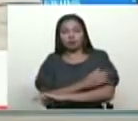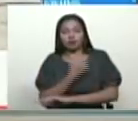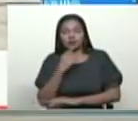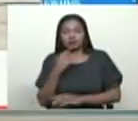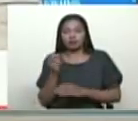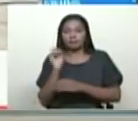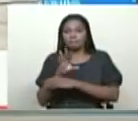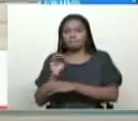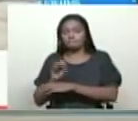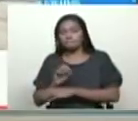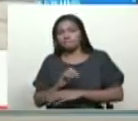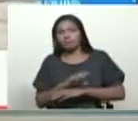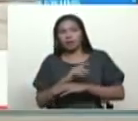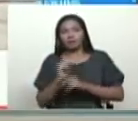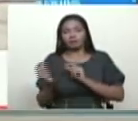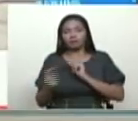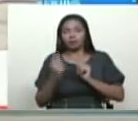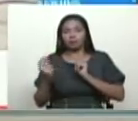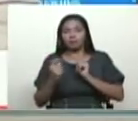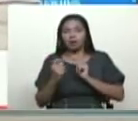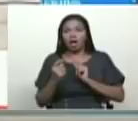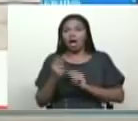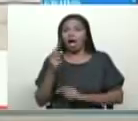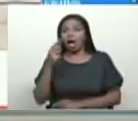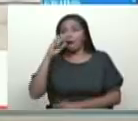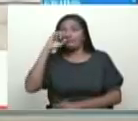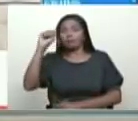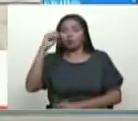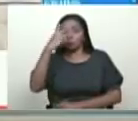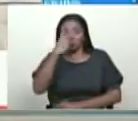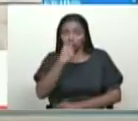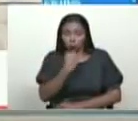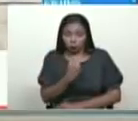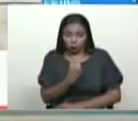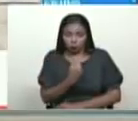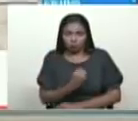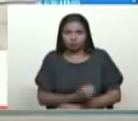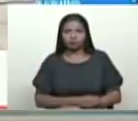escriben: no, Maduro se victimiza.